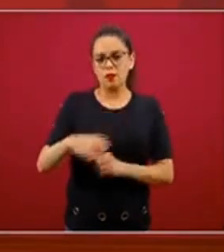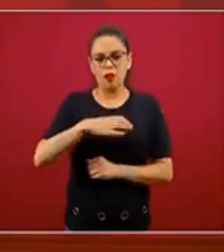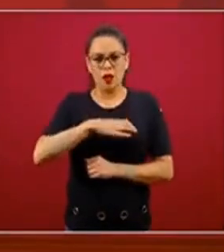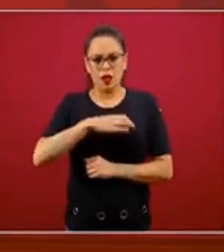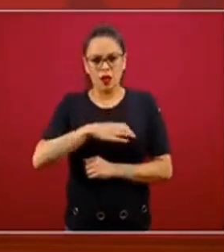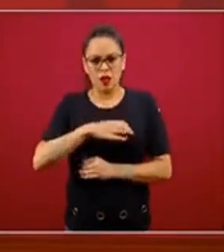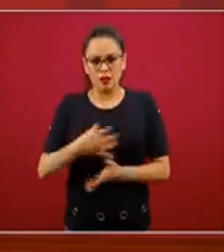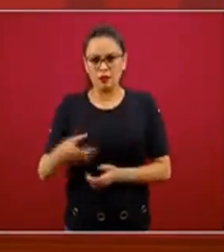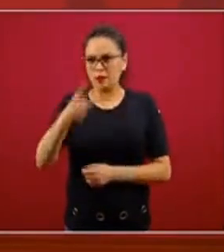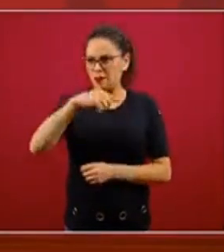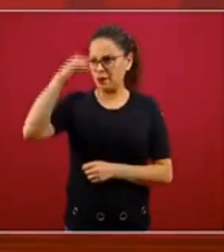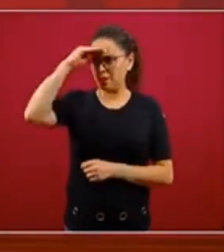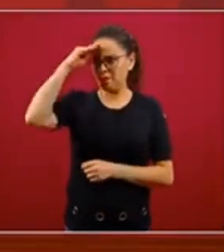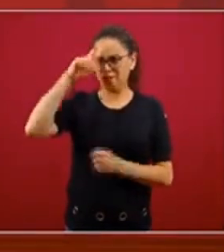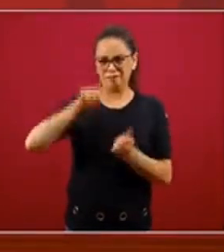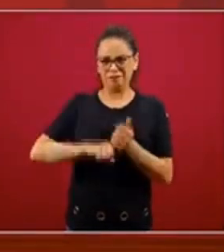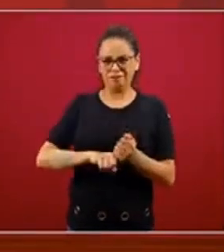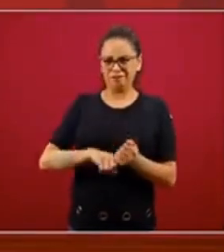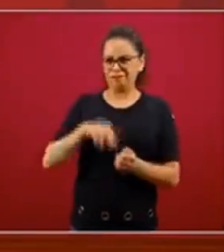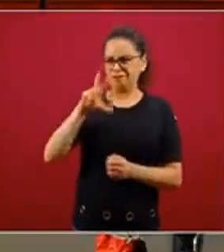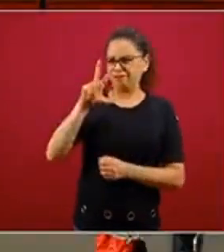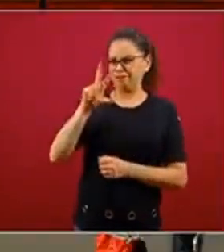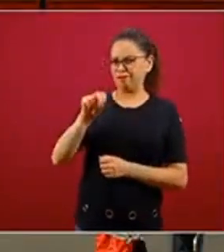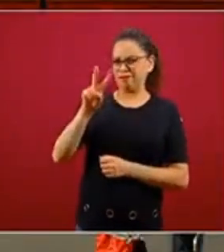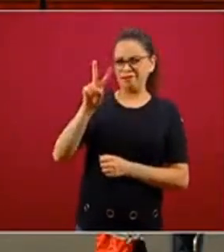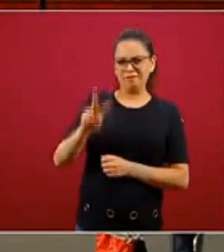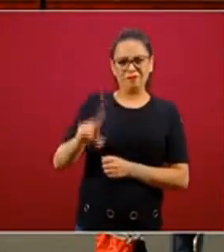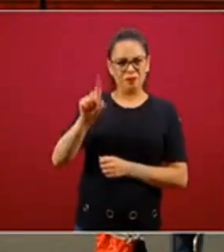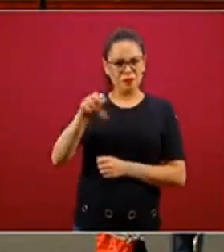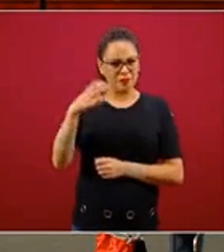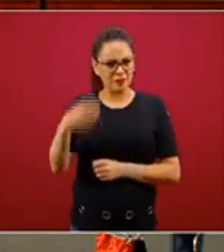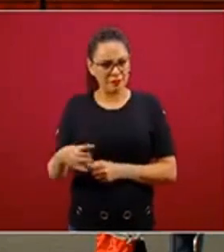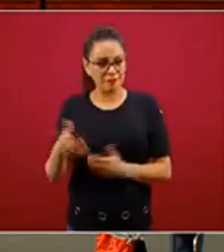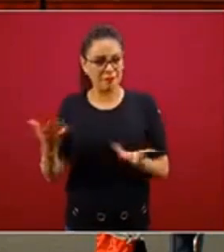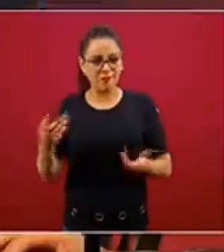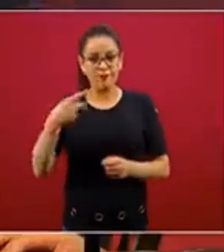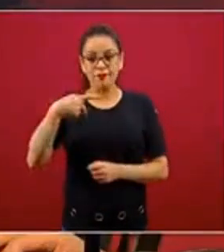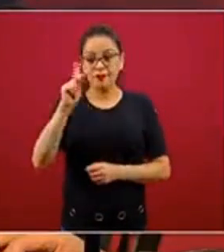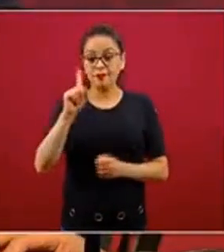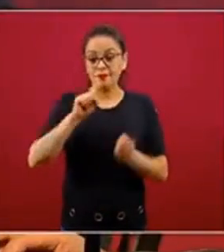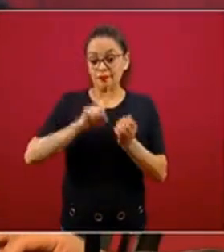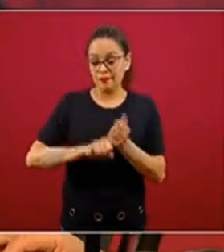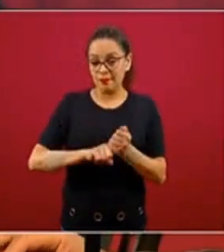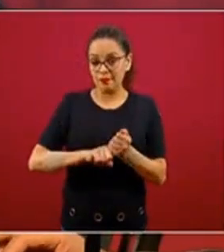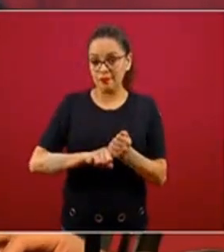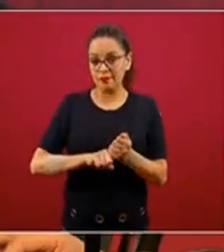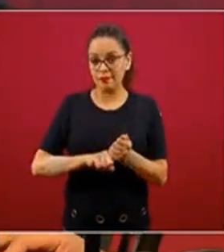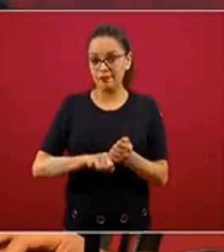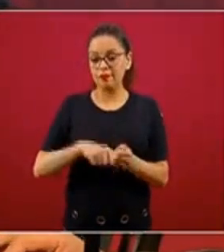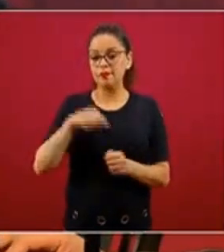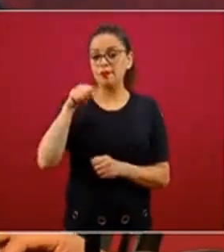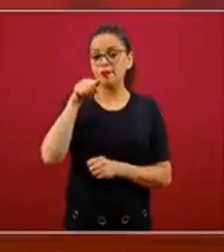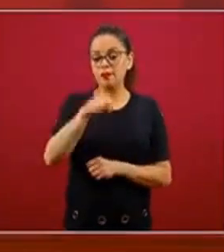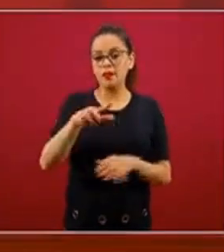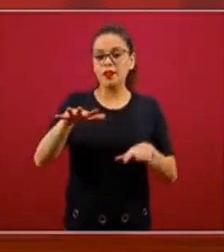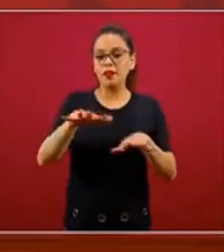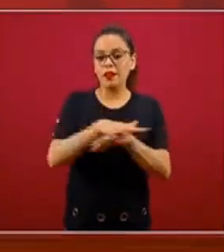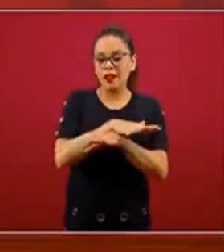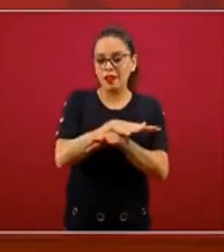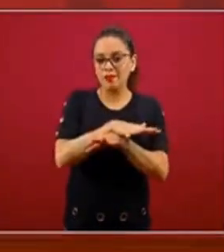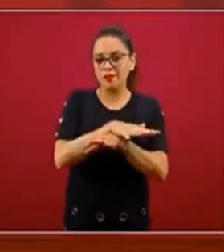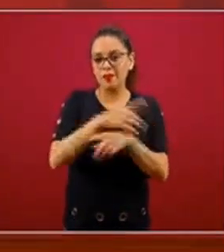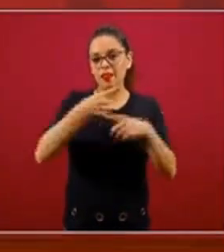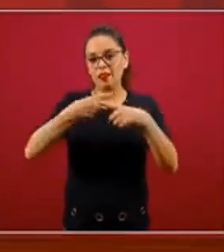no, no es cierto, no, sí son los mismos actores, nada más que cambian sus llaves o son específicamente llamados los que